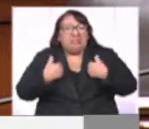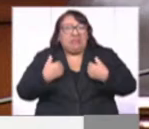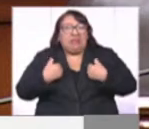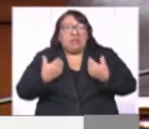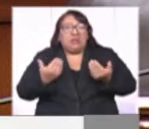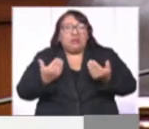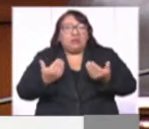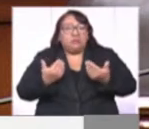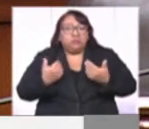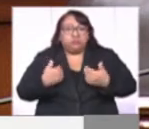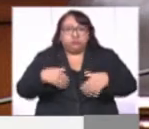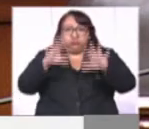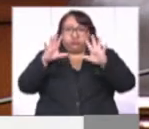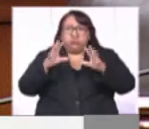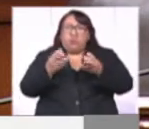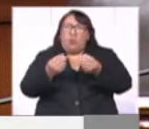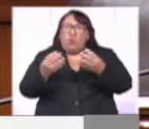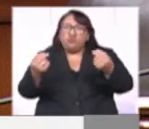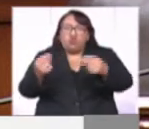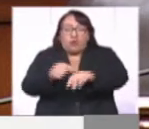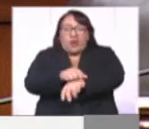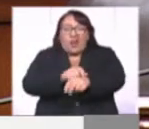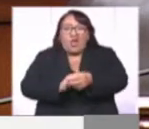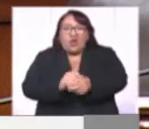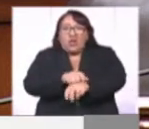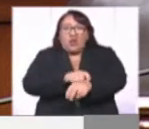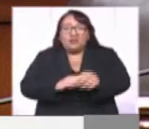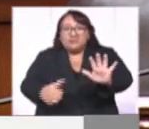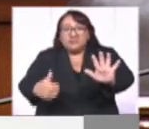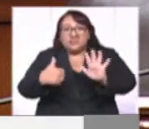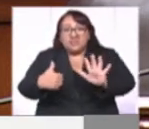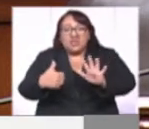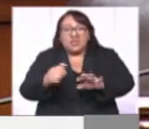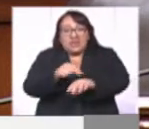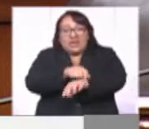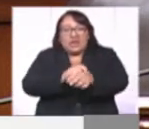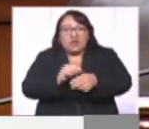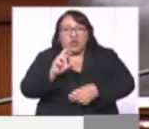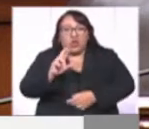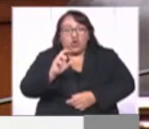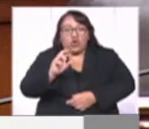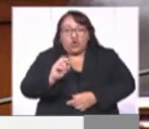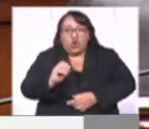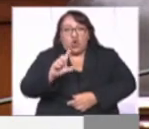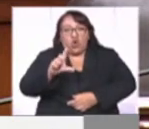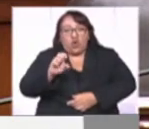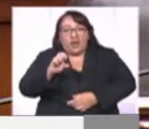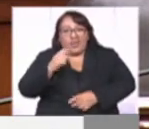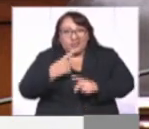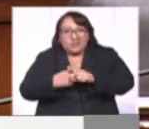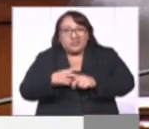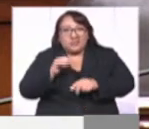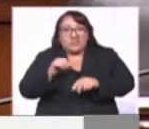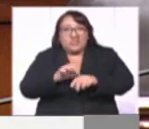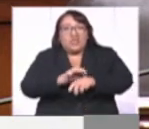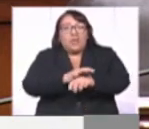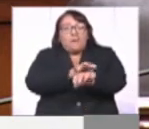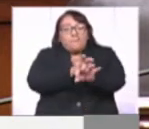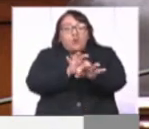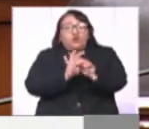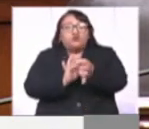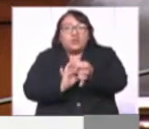una alta gama de relojes, en este caso de 6 relojes, Rolex, pulseras y otro tipo de joyas